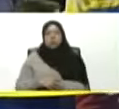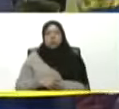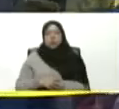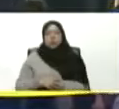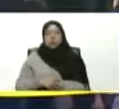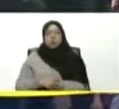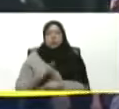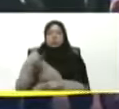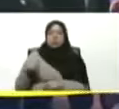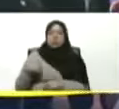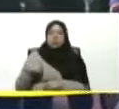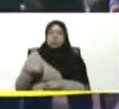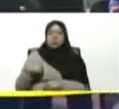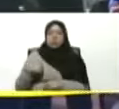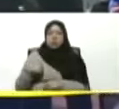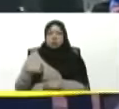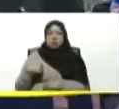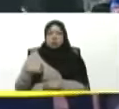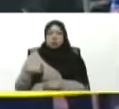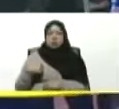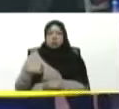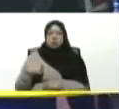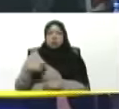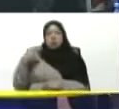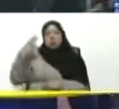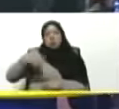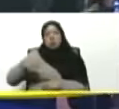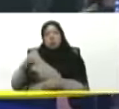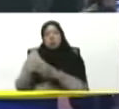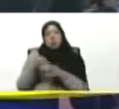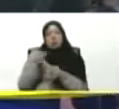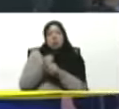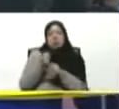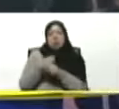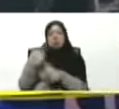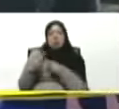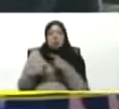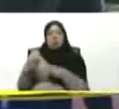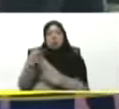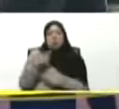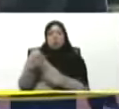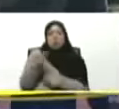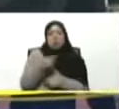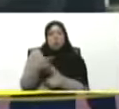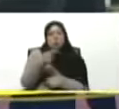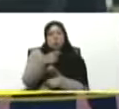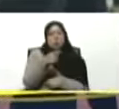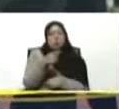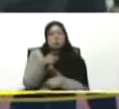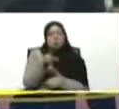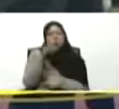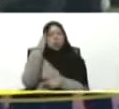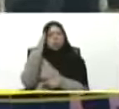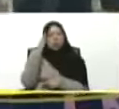Y nosotros los militantes de la izquierda tuvimos que buscar concha. ¿Ustedes saben qué es una